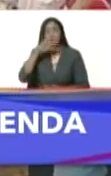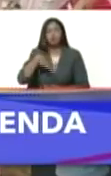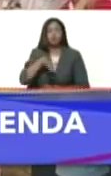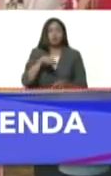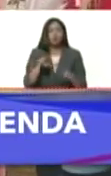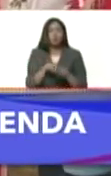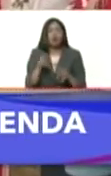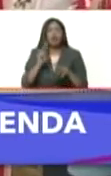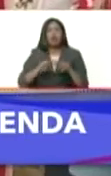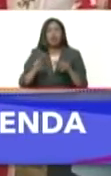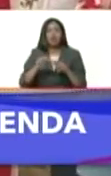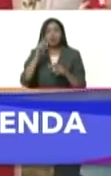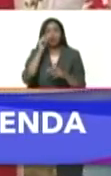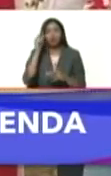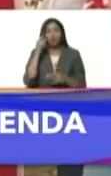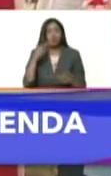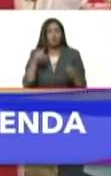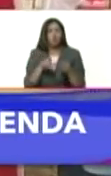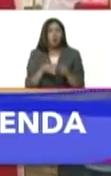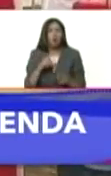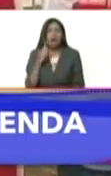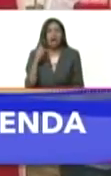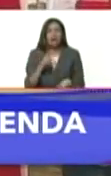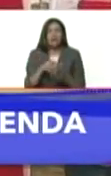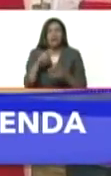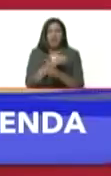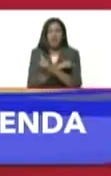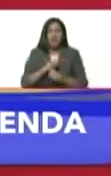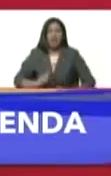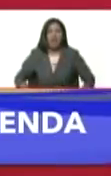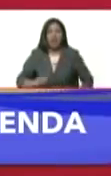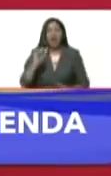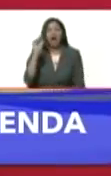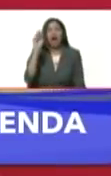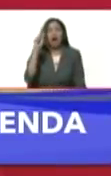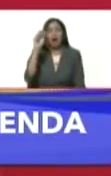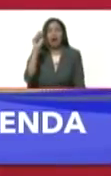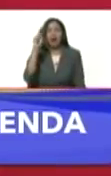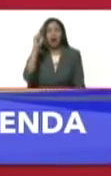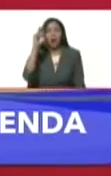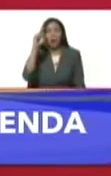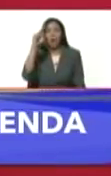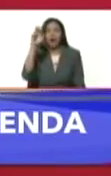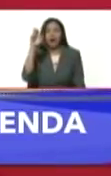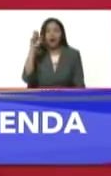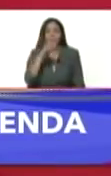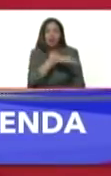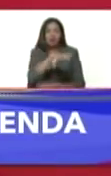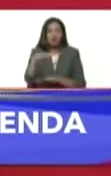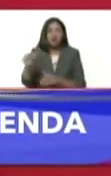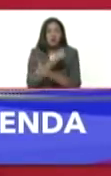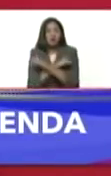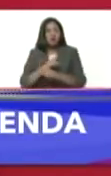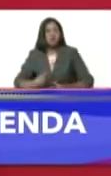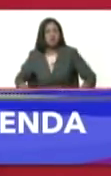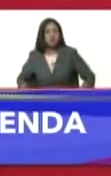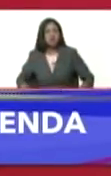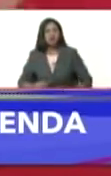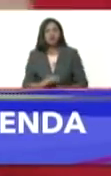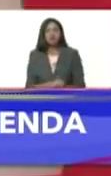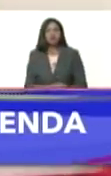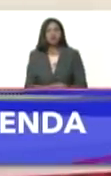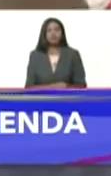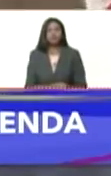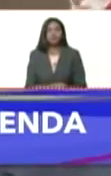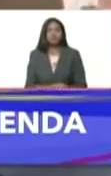nuestros niños, nuestras niñas. Aquí en Araure, en el mero centro del llano portugueseño, en el llano venezolano,